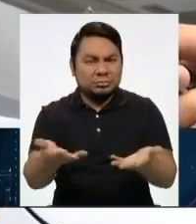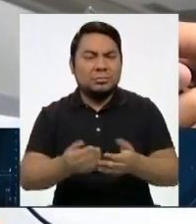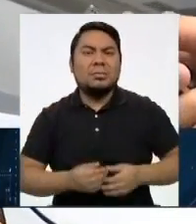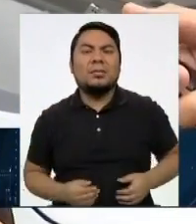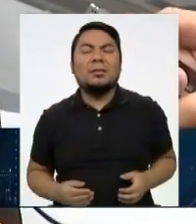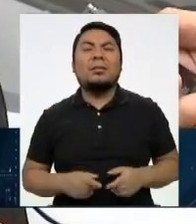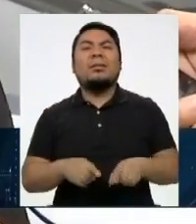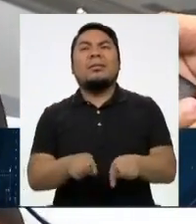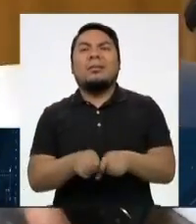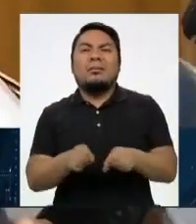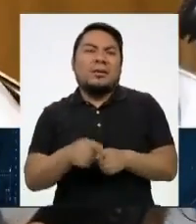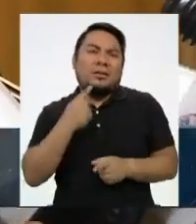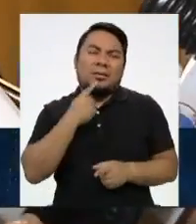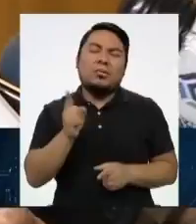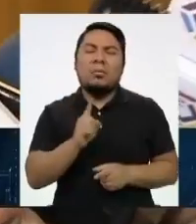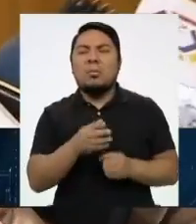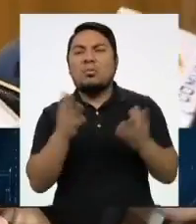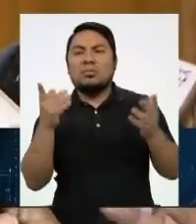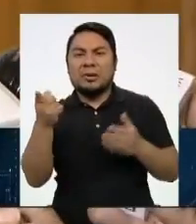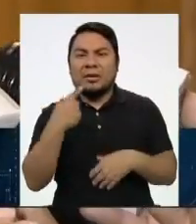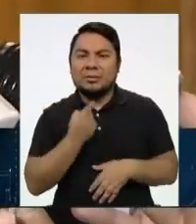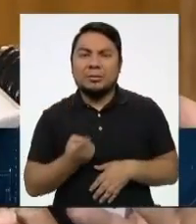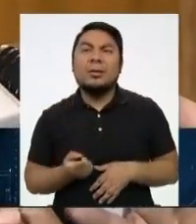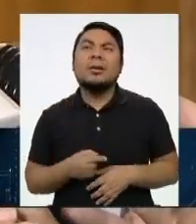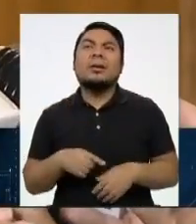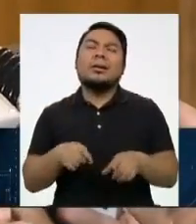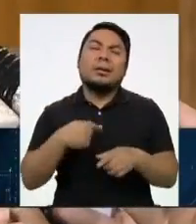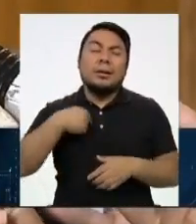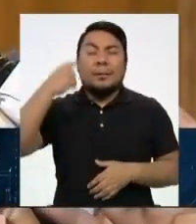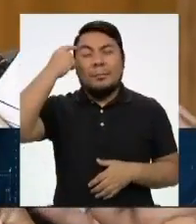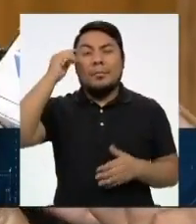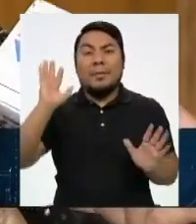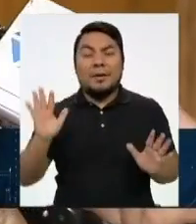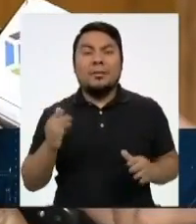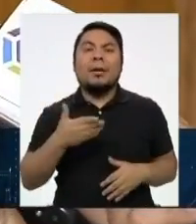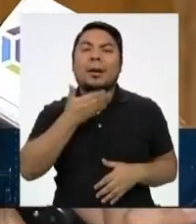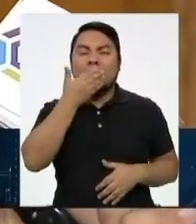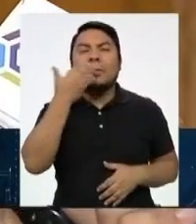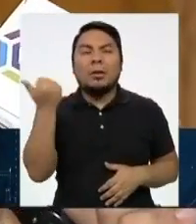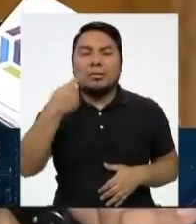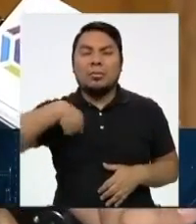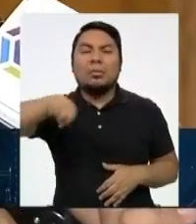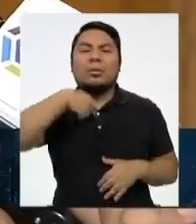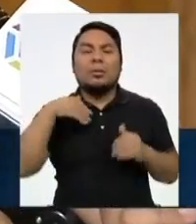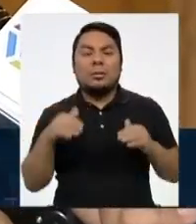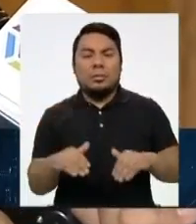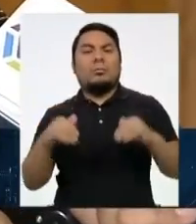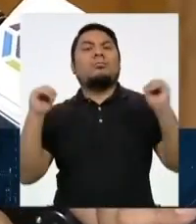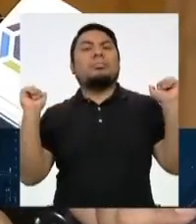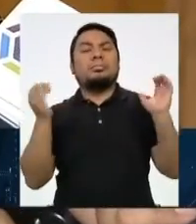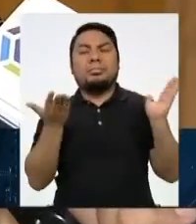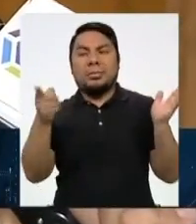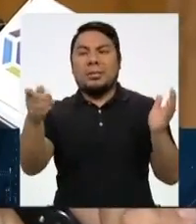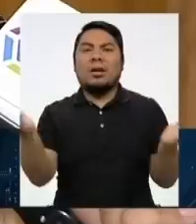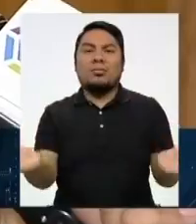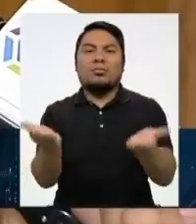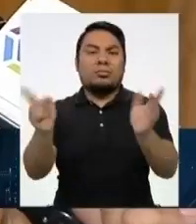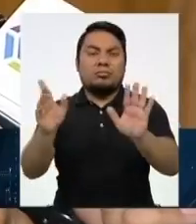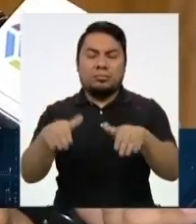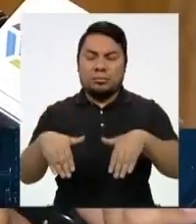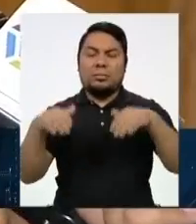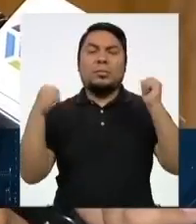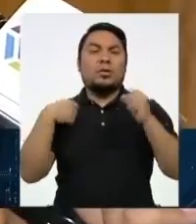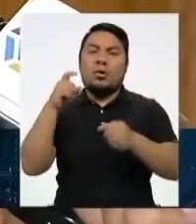también podría verse como un exceso. Mi criterio es de que debemos de abstenernos por lo menos de hacer proselitismo político mientras